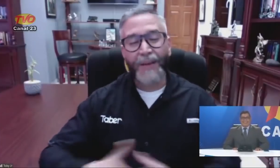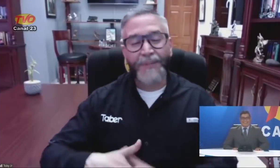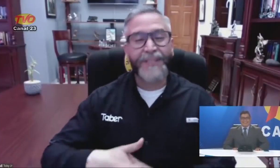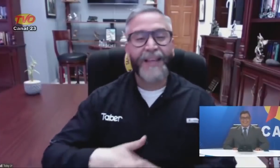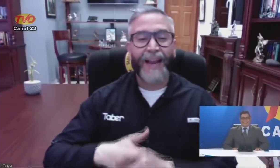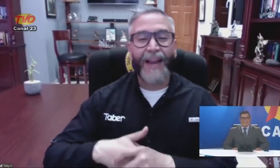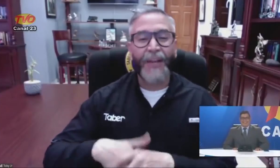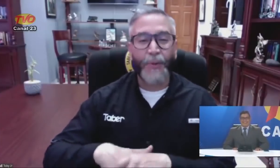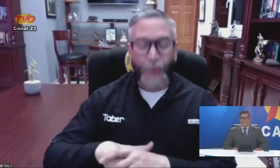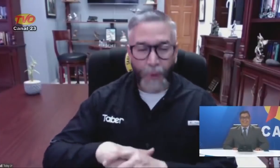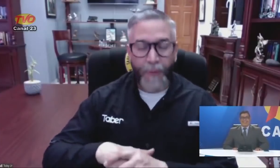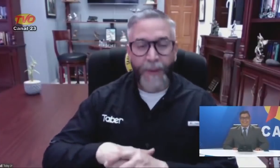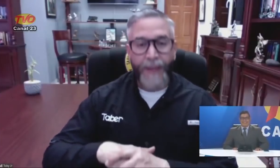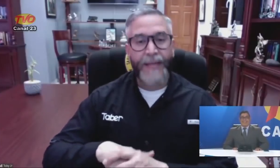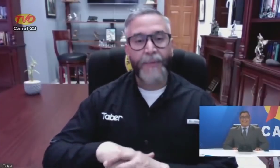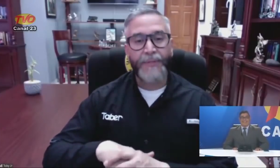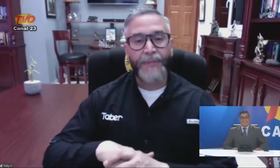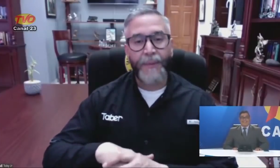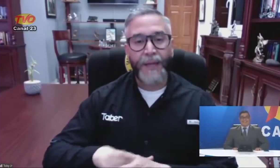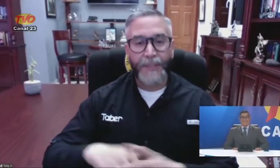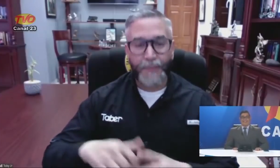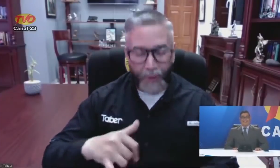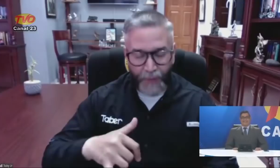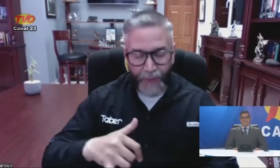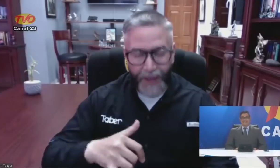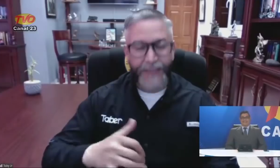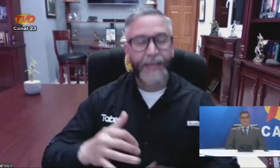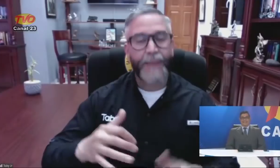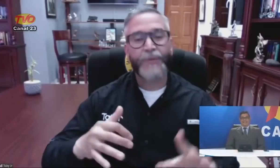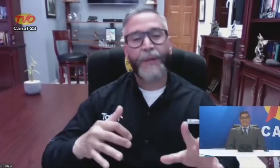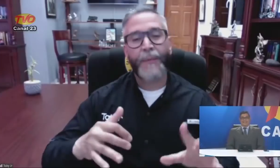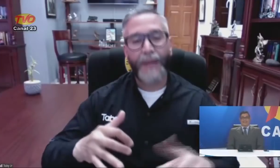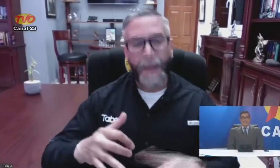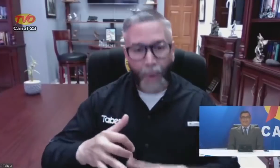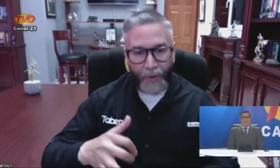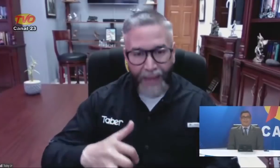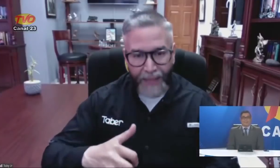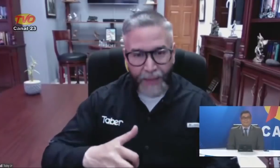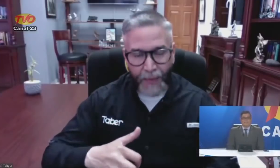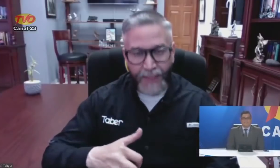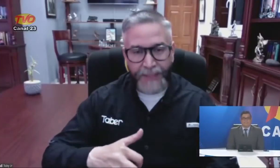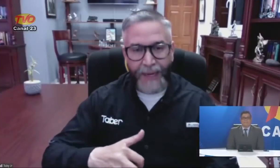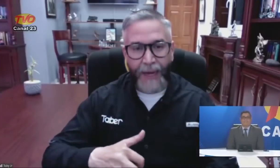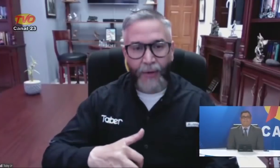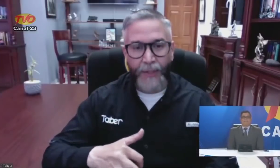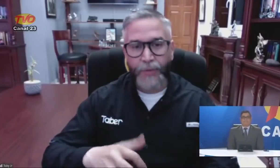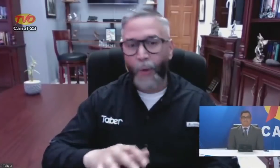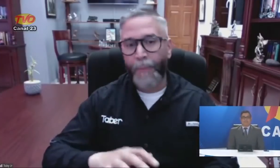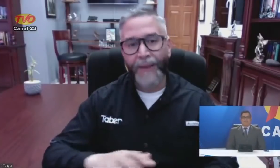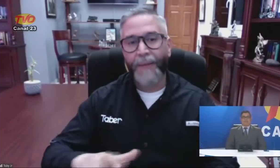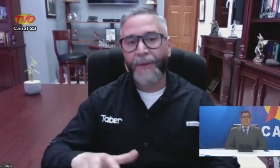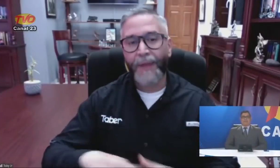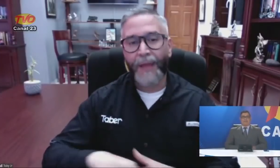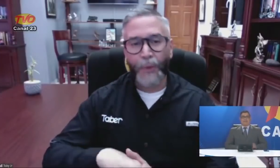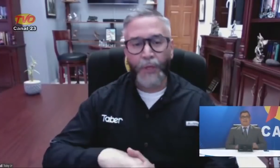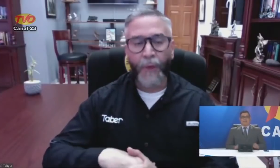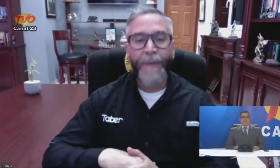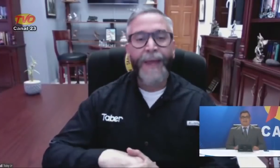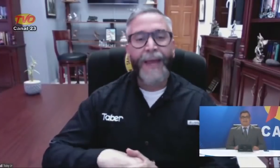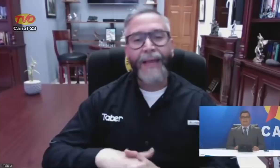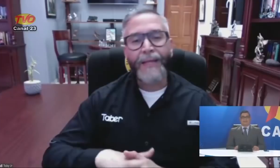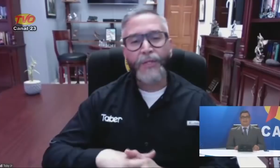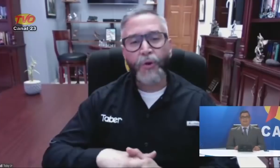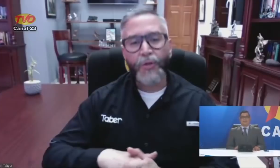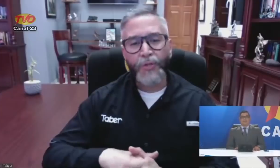mismo tenemos ese canal en youtube estamos también en spotify estamos también en el podcast que puede sacarlo es completamente gratuito